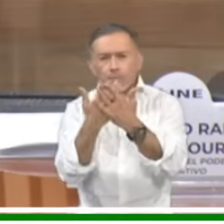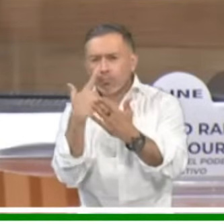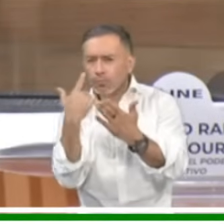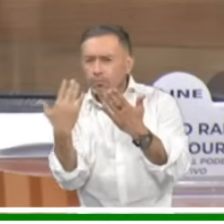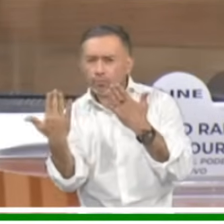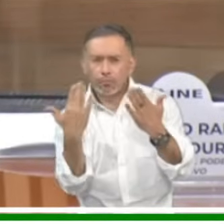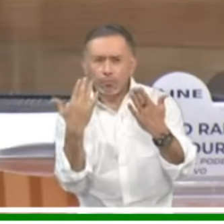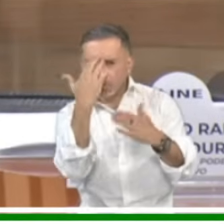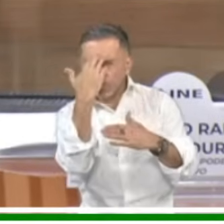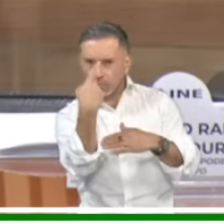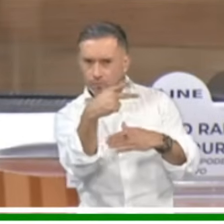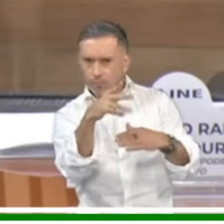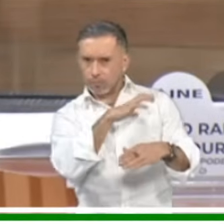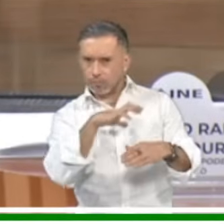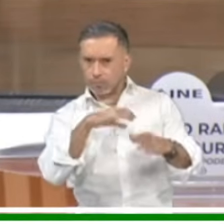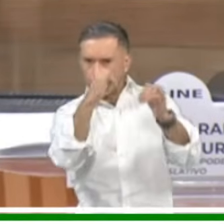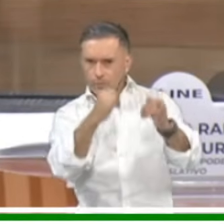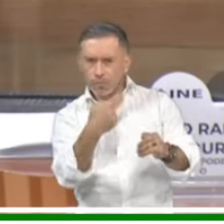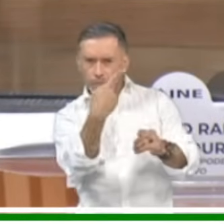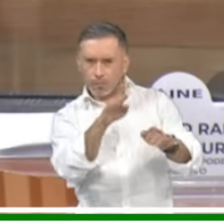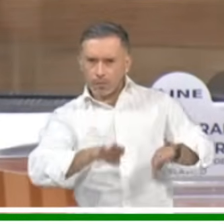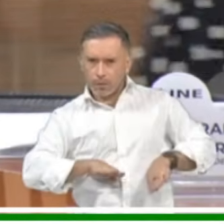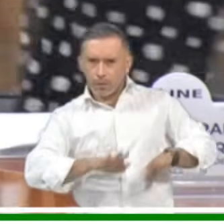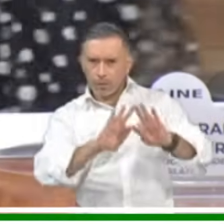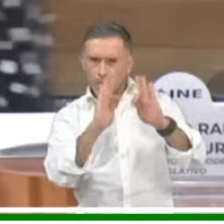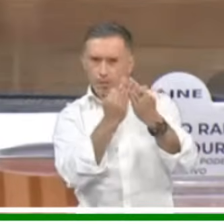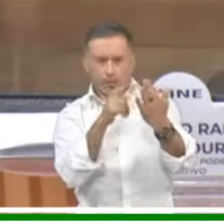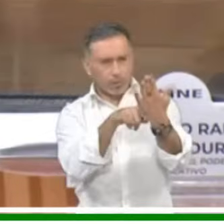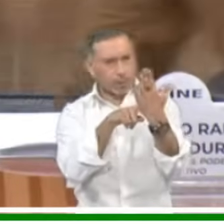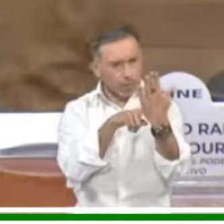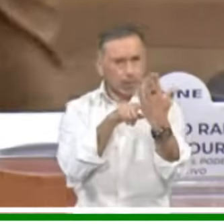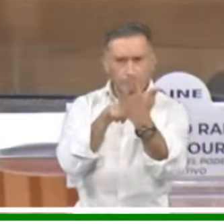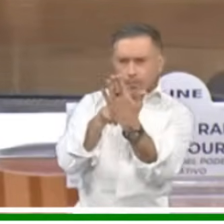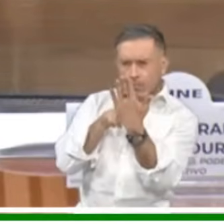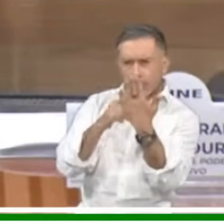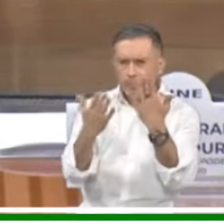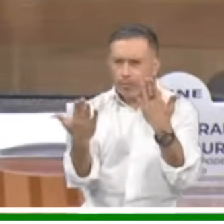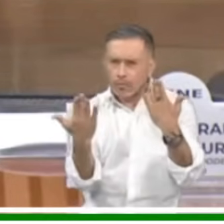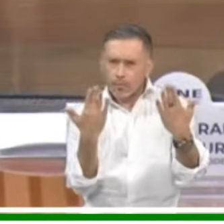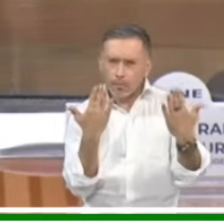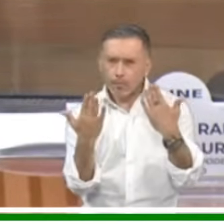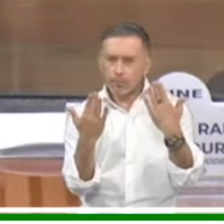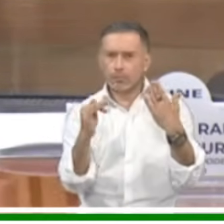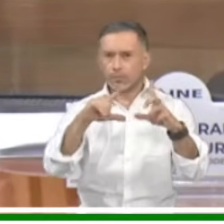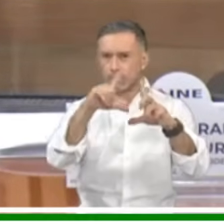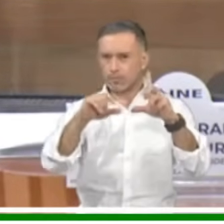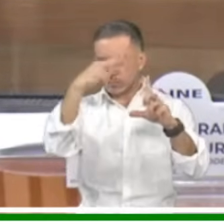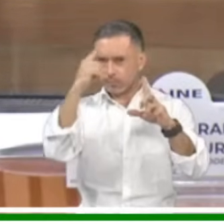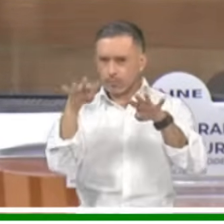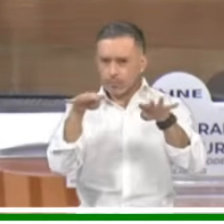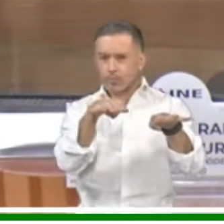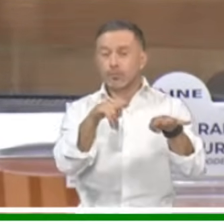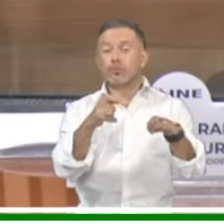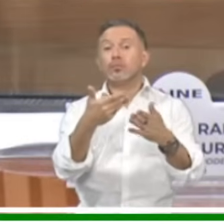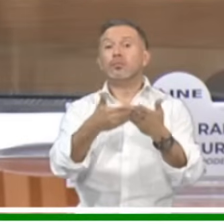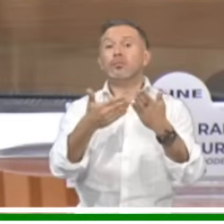candidatos, que se evidencien las ideas y que de cara a la nación se conozca la realidad y cómo se pretende resolver la